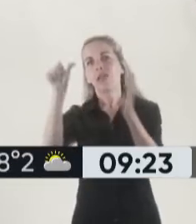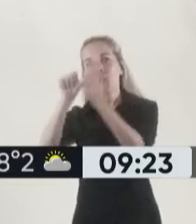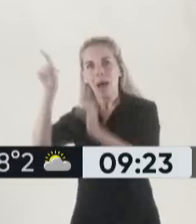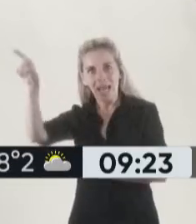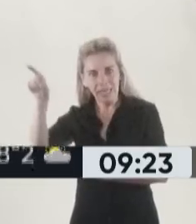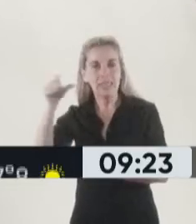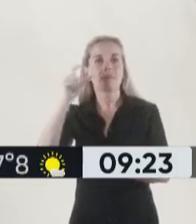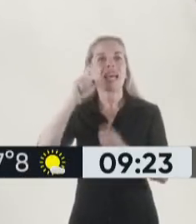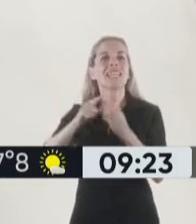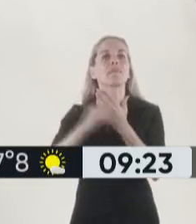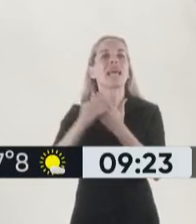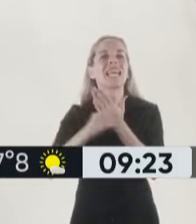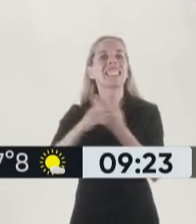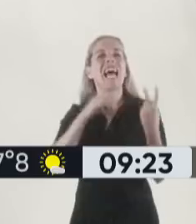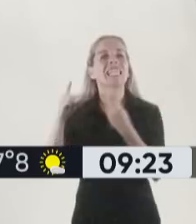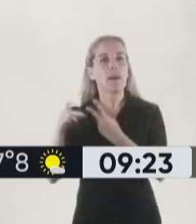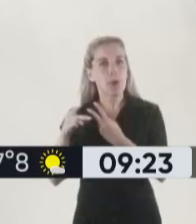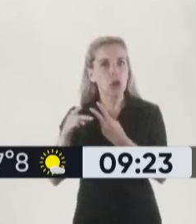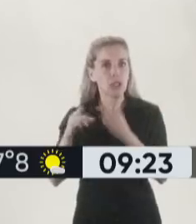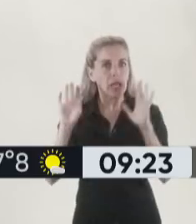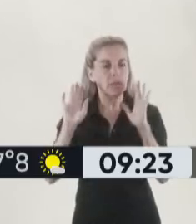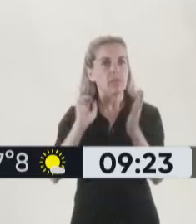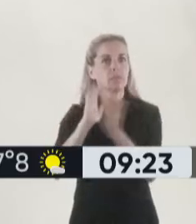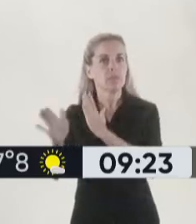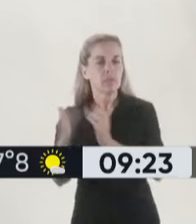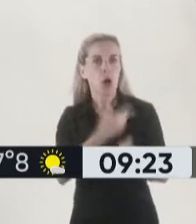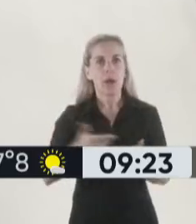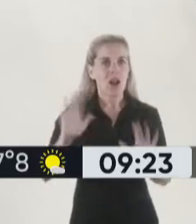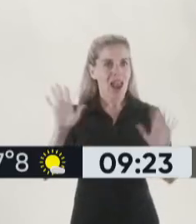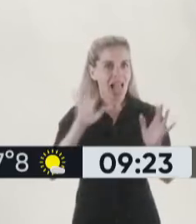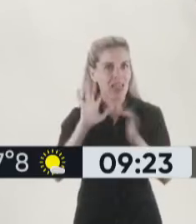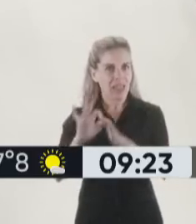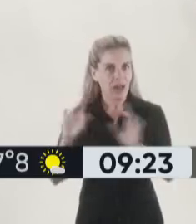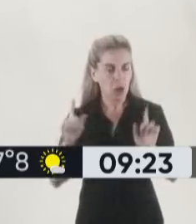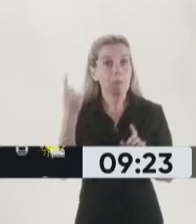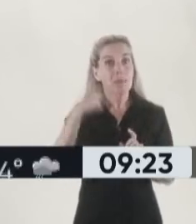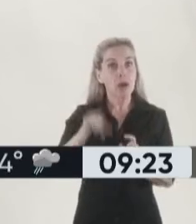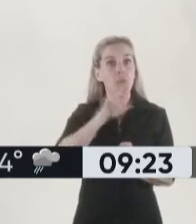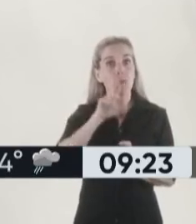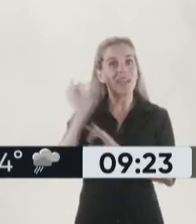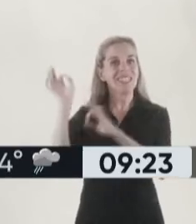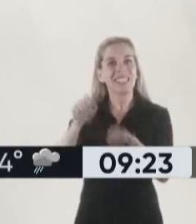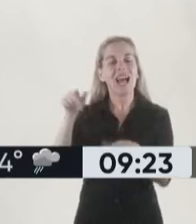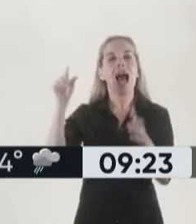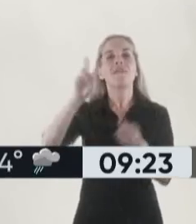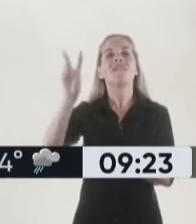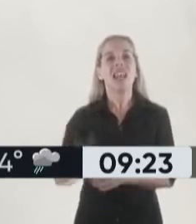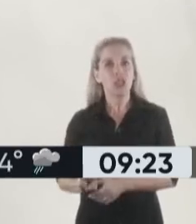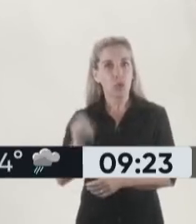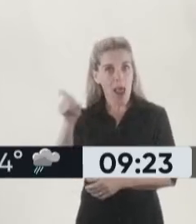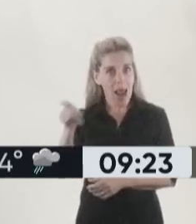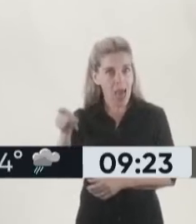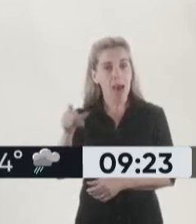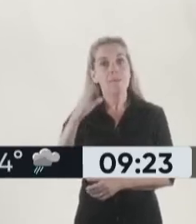Transporte de Rafael Correa. Sin embargo, al llegar esta señora a Venezuela, fue recibida por el